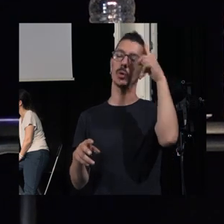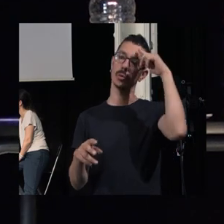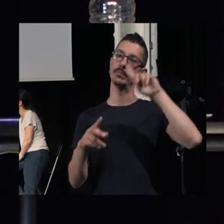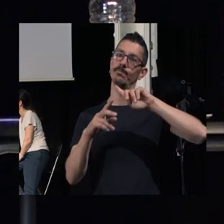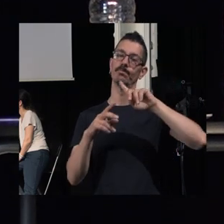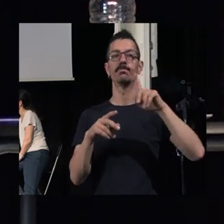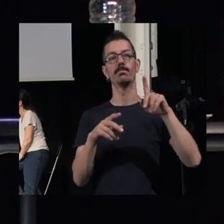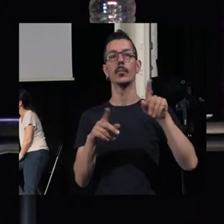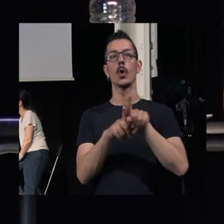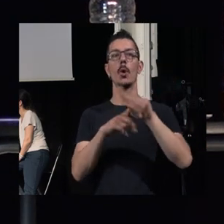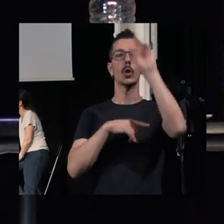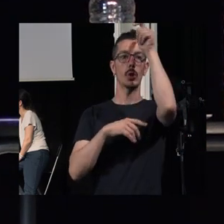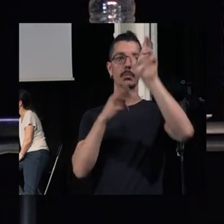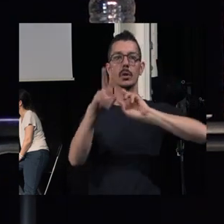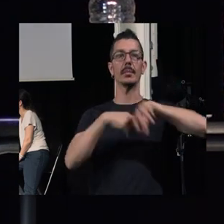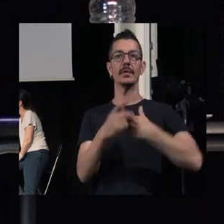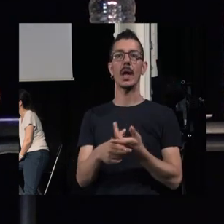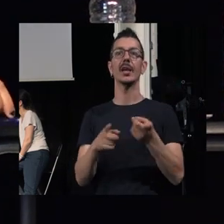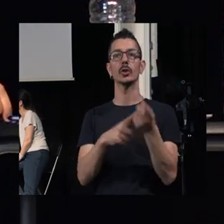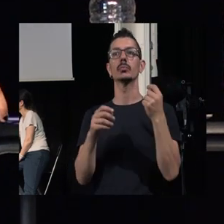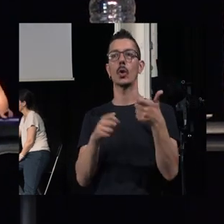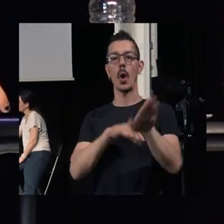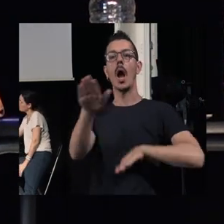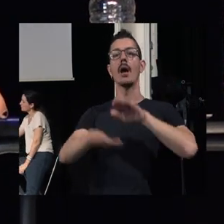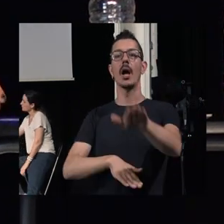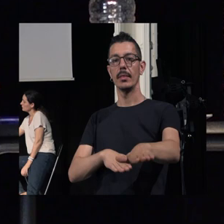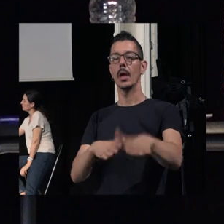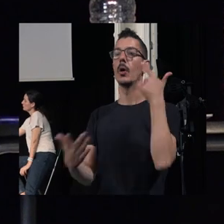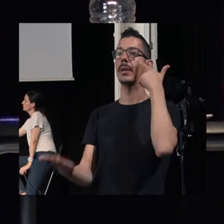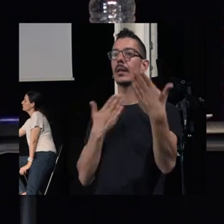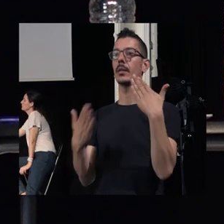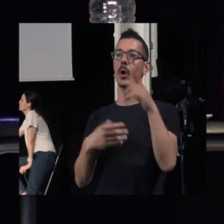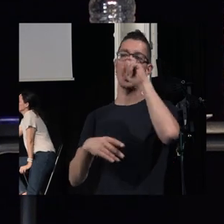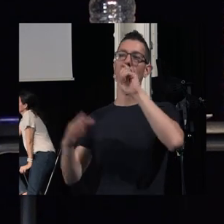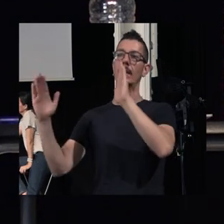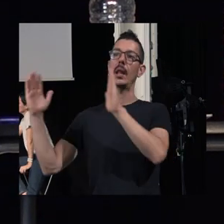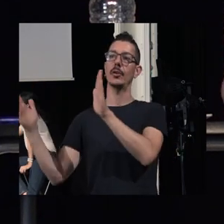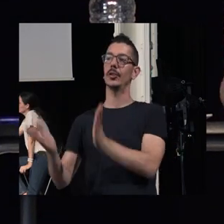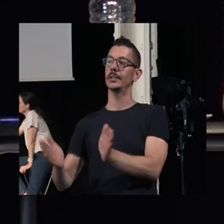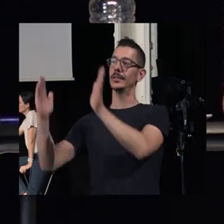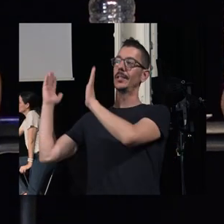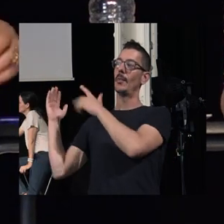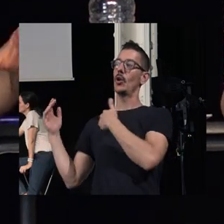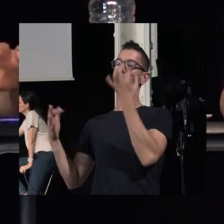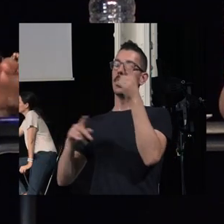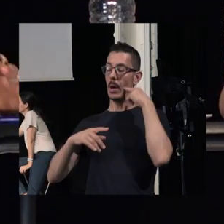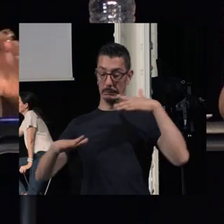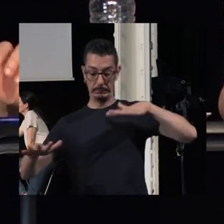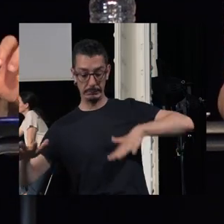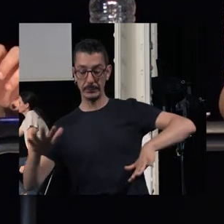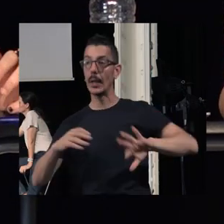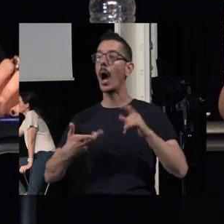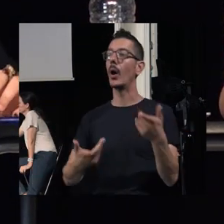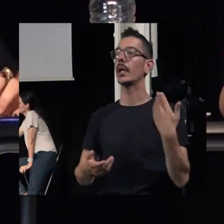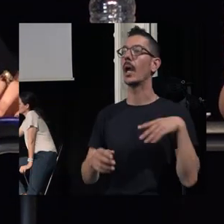a otras generaciones o a posiciones en las cuales yo me tuve que ubicar, pero a la vez